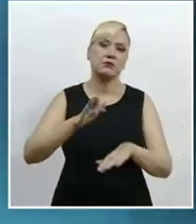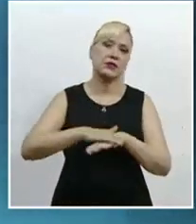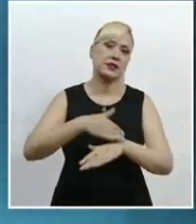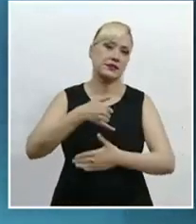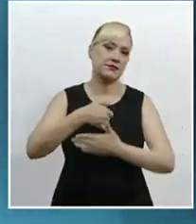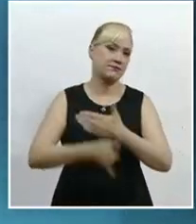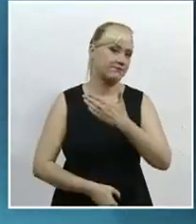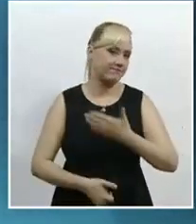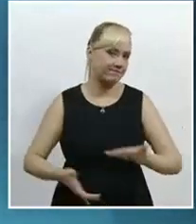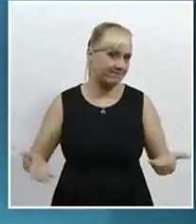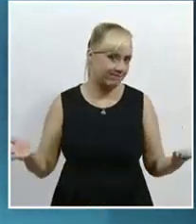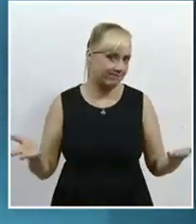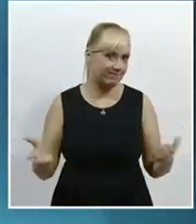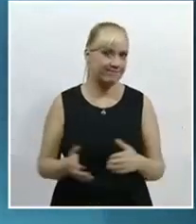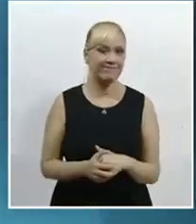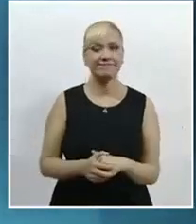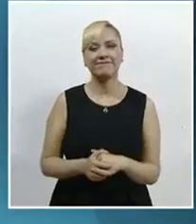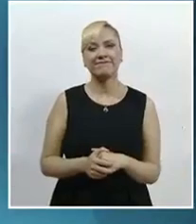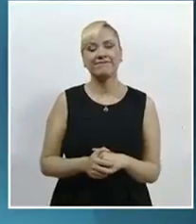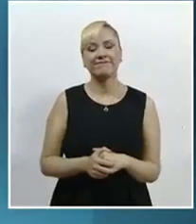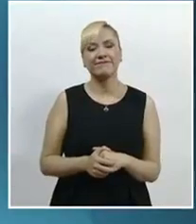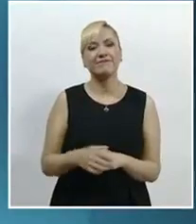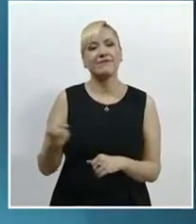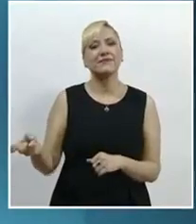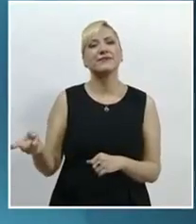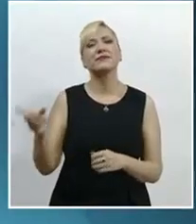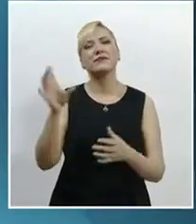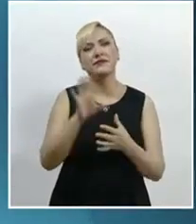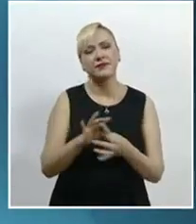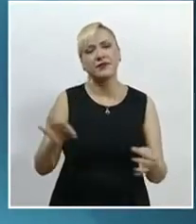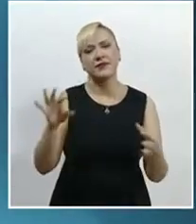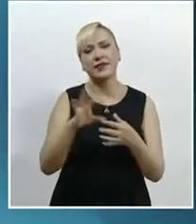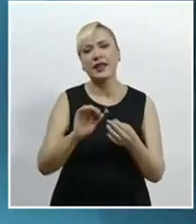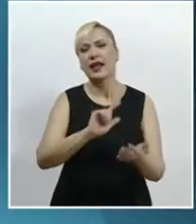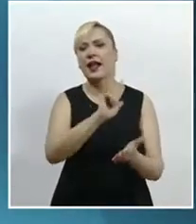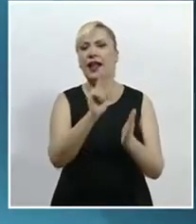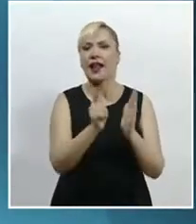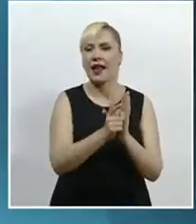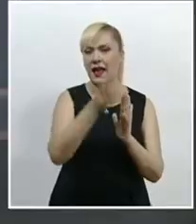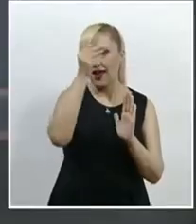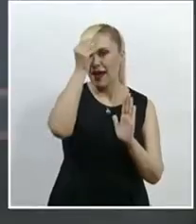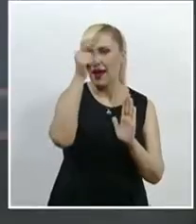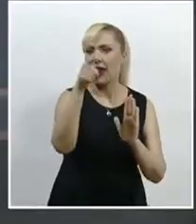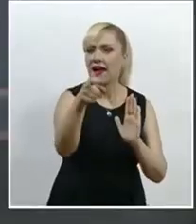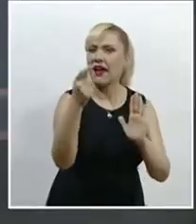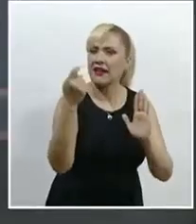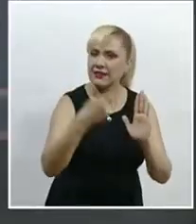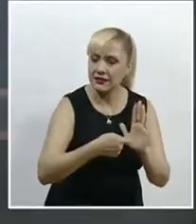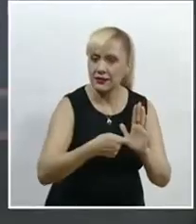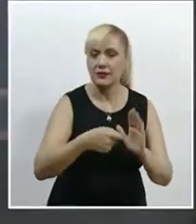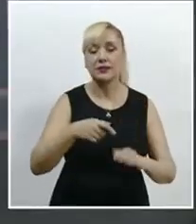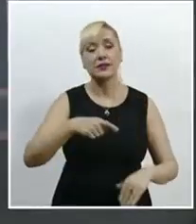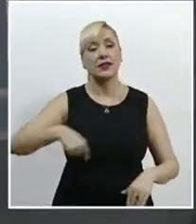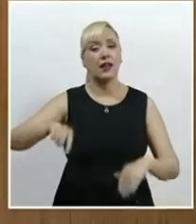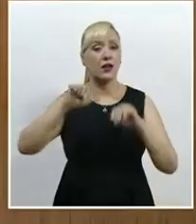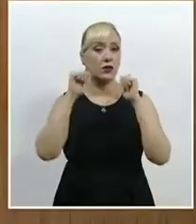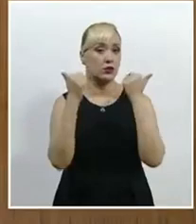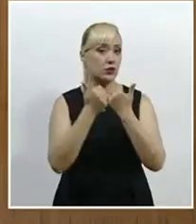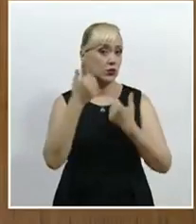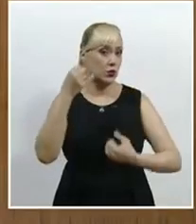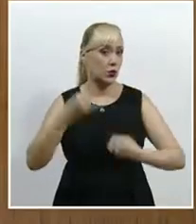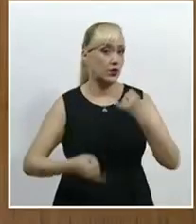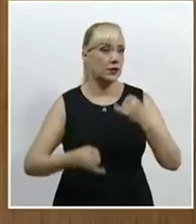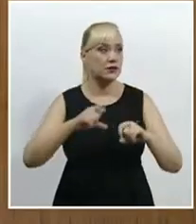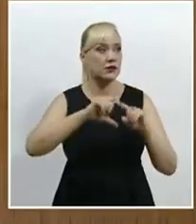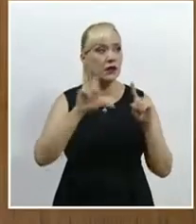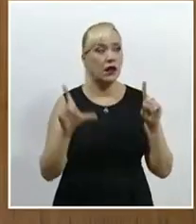es mayor. Al participar en el programa Justicia Más Cerca de Ti de la Organización de Juzgadoras y Juzgadores Federales,